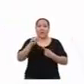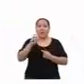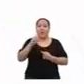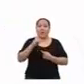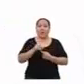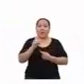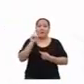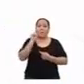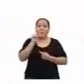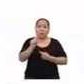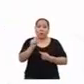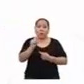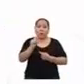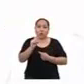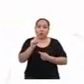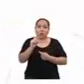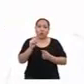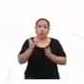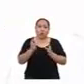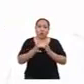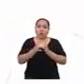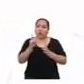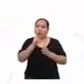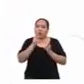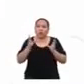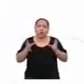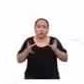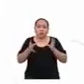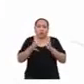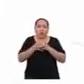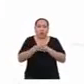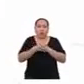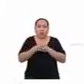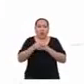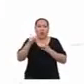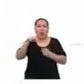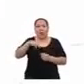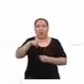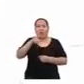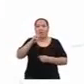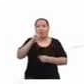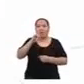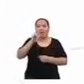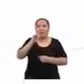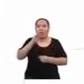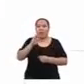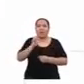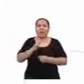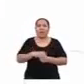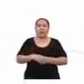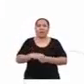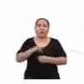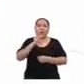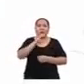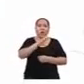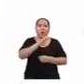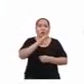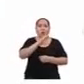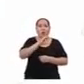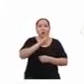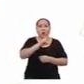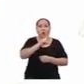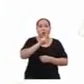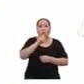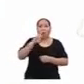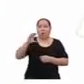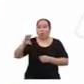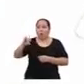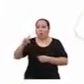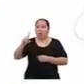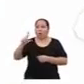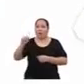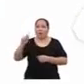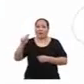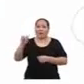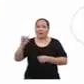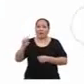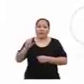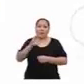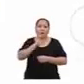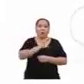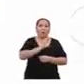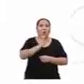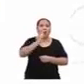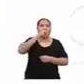valores, los datos no se agrupan. Ahí la variable puede ser cualitativa o cuantitativa discreta.